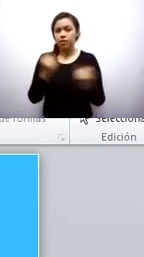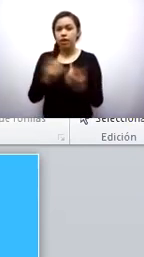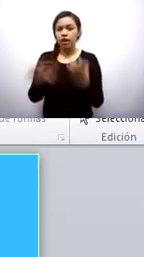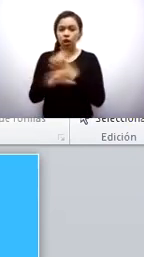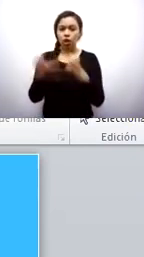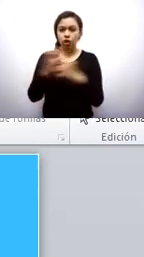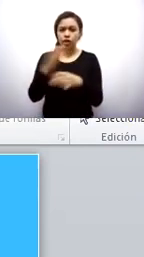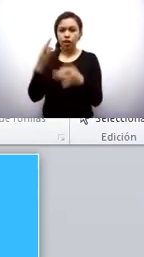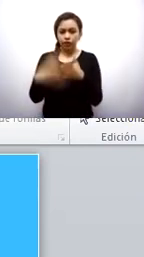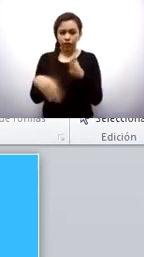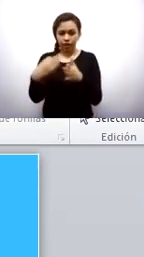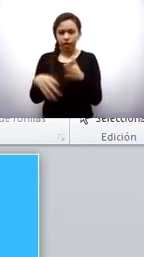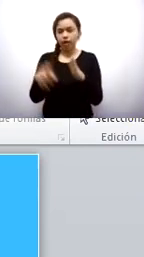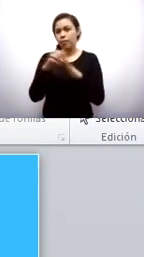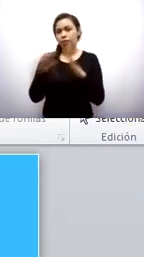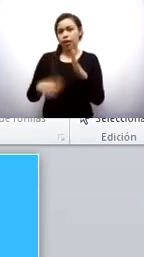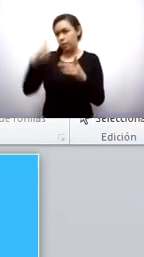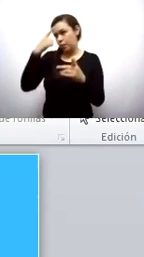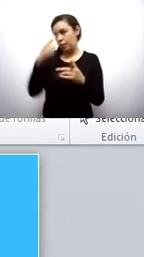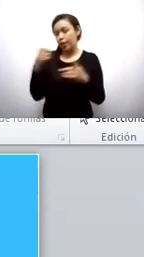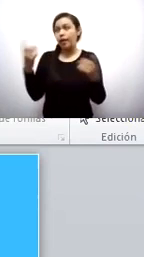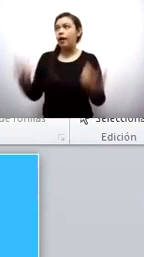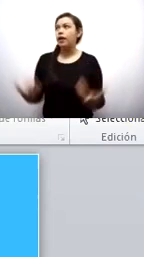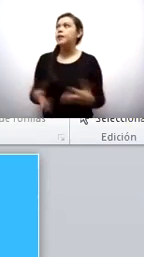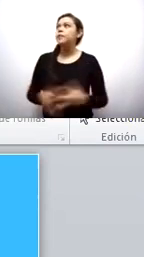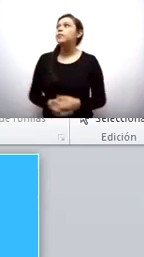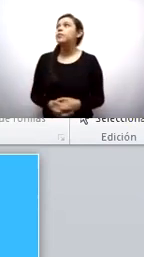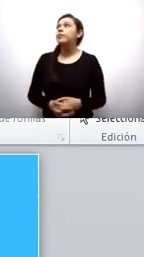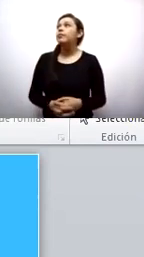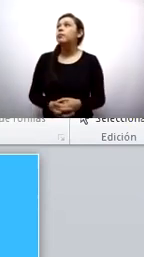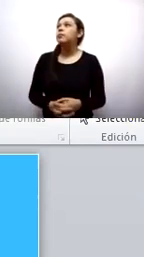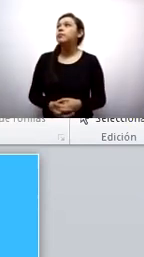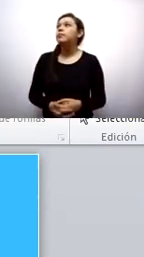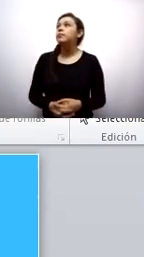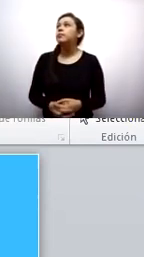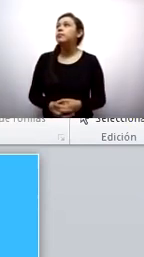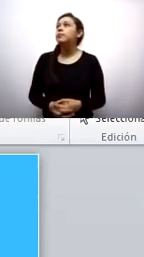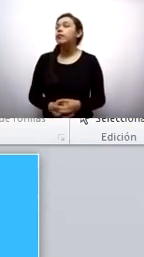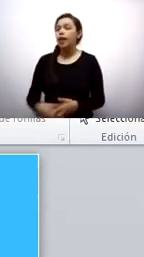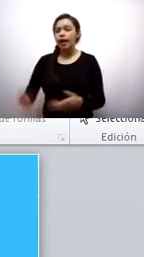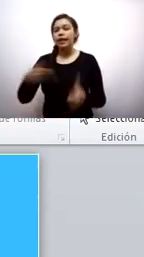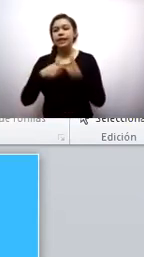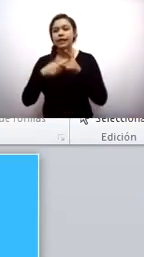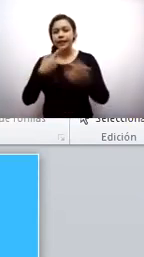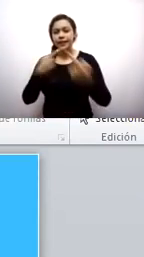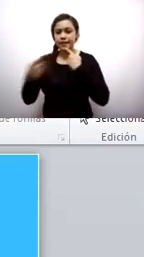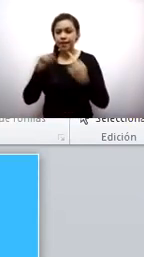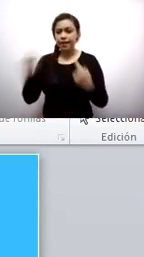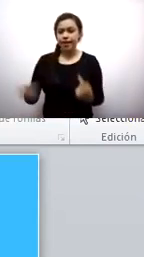que quedan, por ejemplo, en cuanto a, pues, que seguir debatiendo de la tecnología